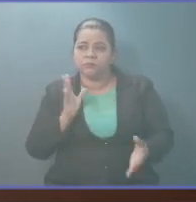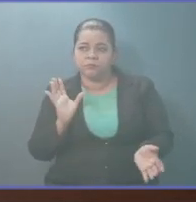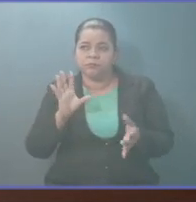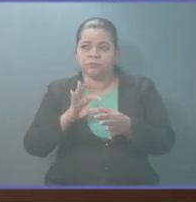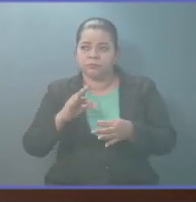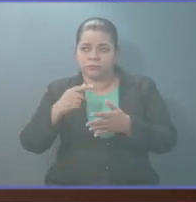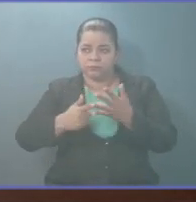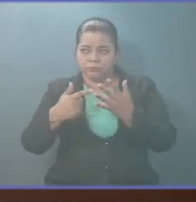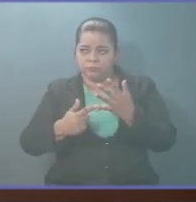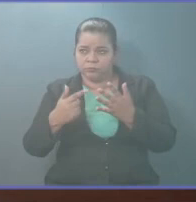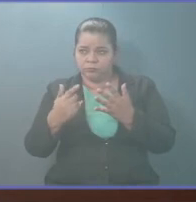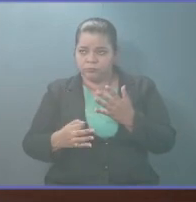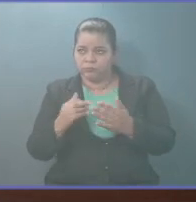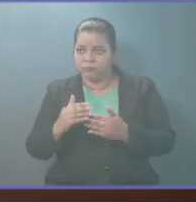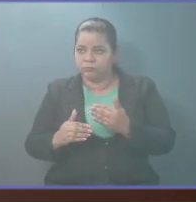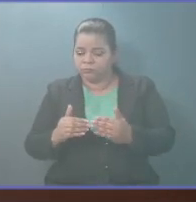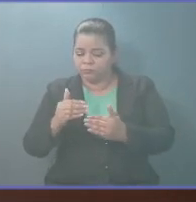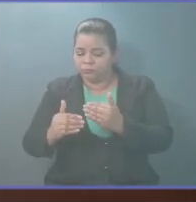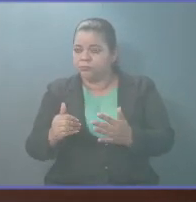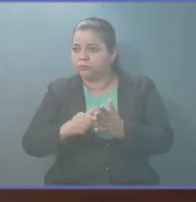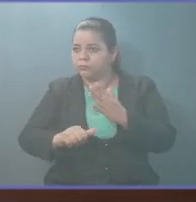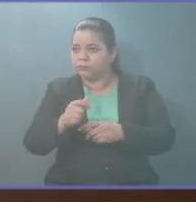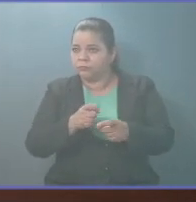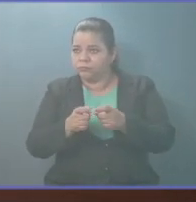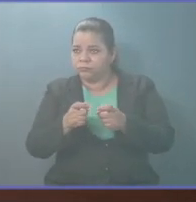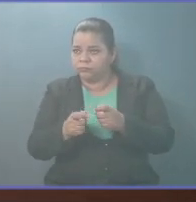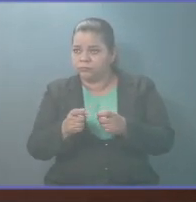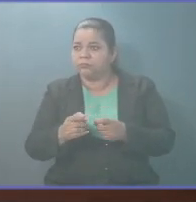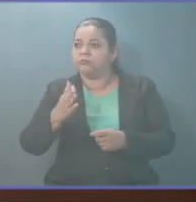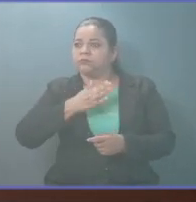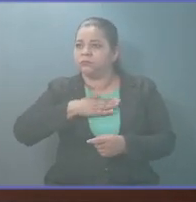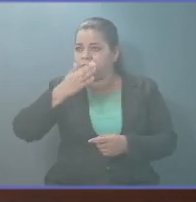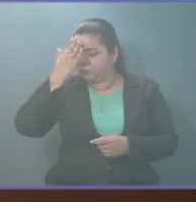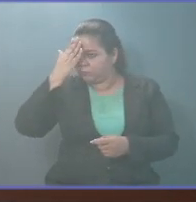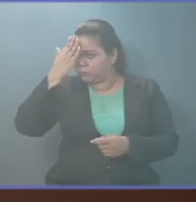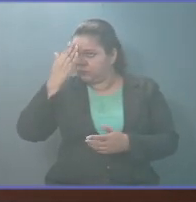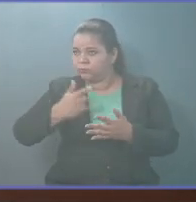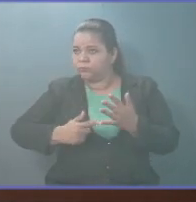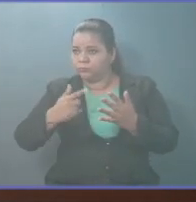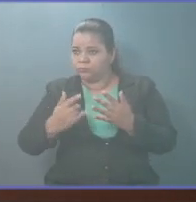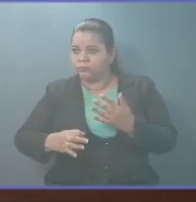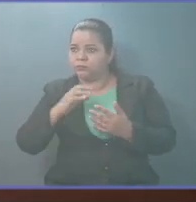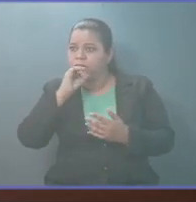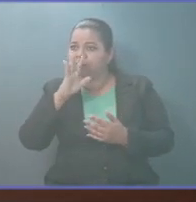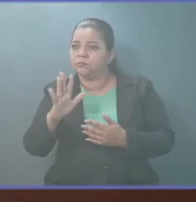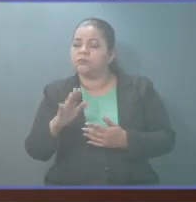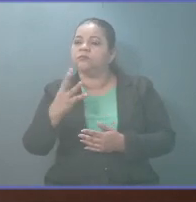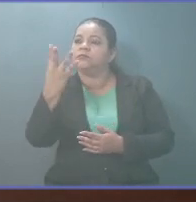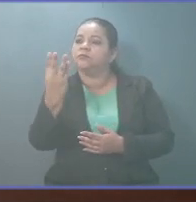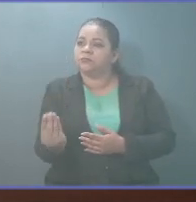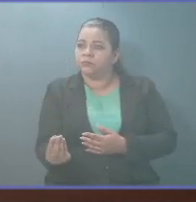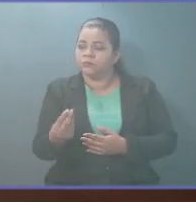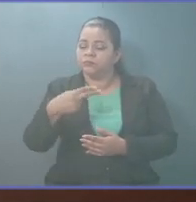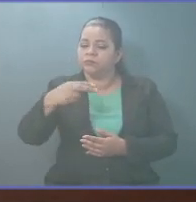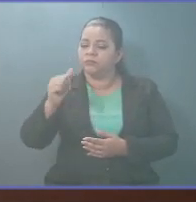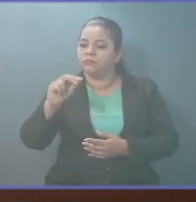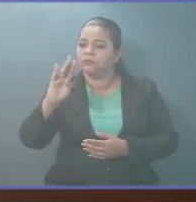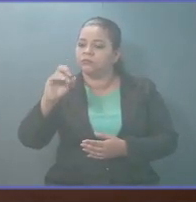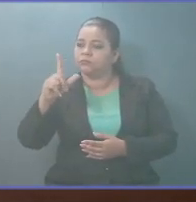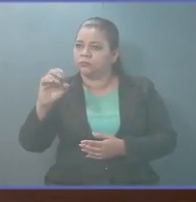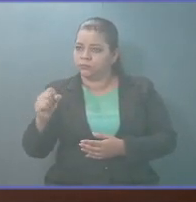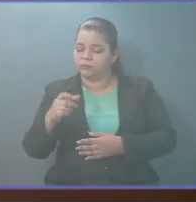de procedimientos administrativos, y entiendo que esa ley establece días hábiles, pero lo someto a consideración.